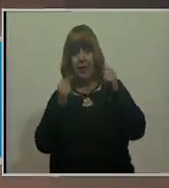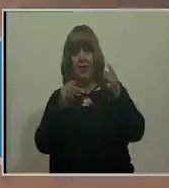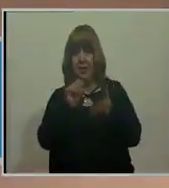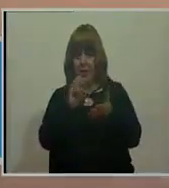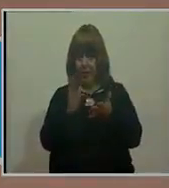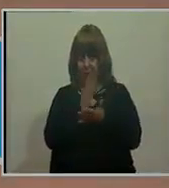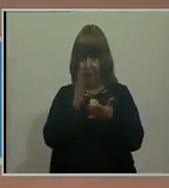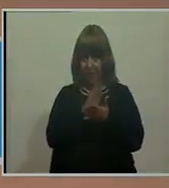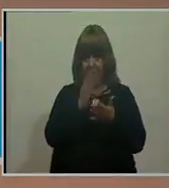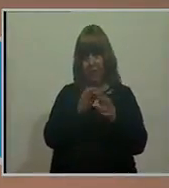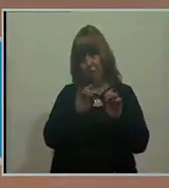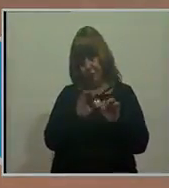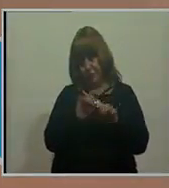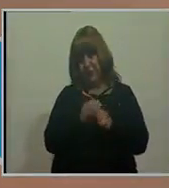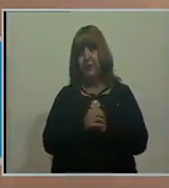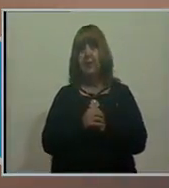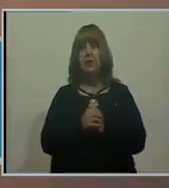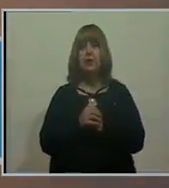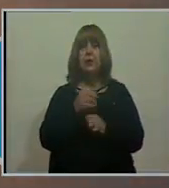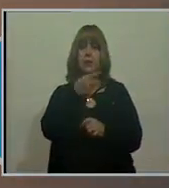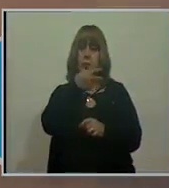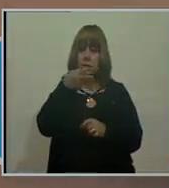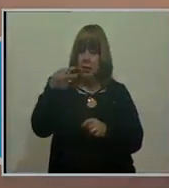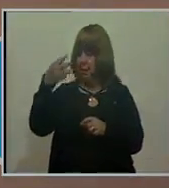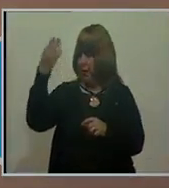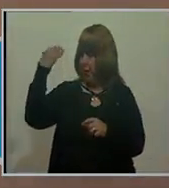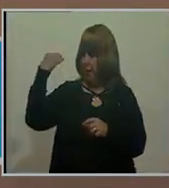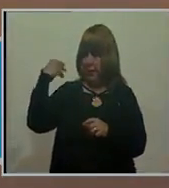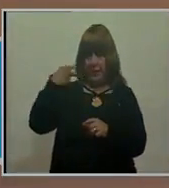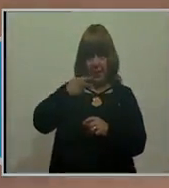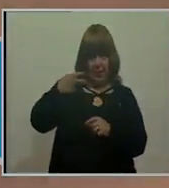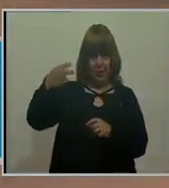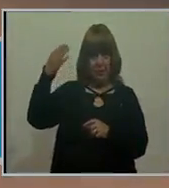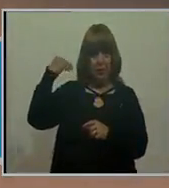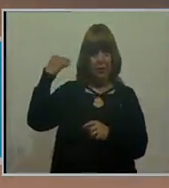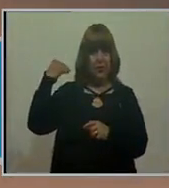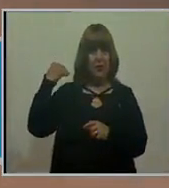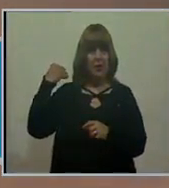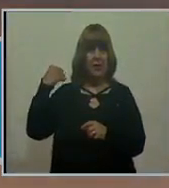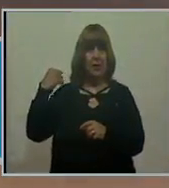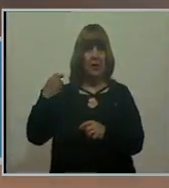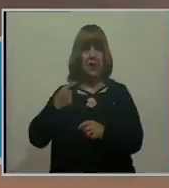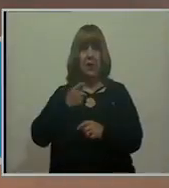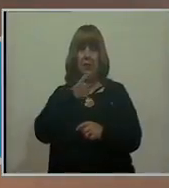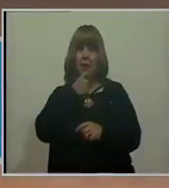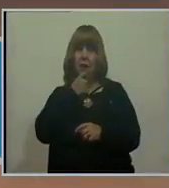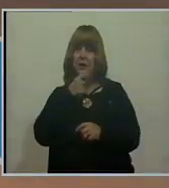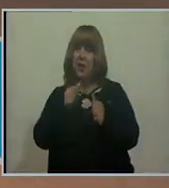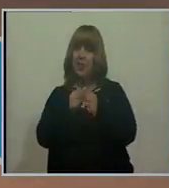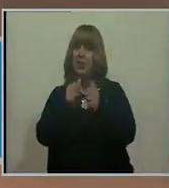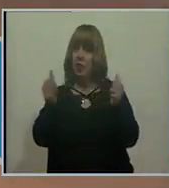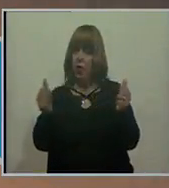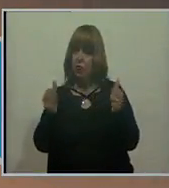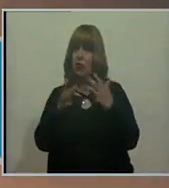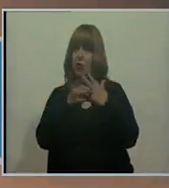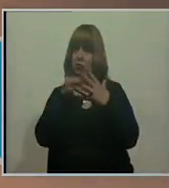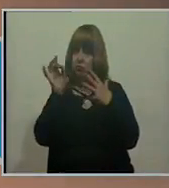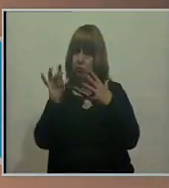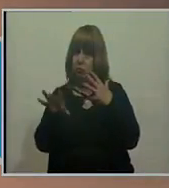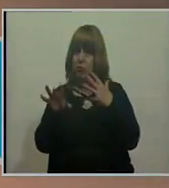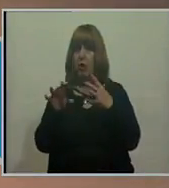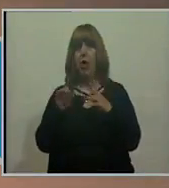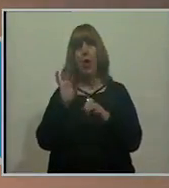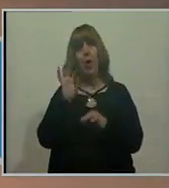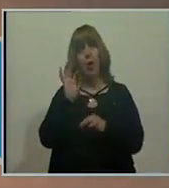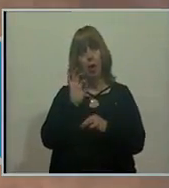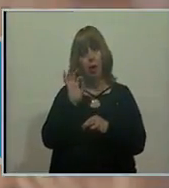hecho, hace menos de 2 semanas se hablaba de rumores de divorcio entre Shakira y Piqué. Se hablaba